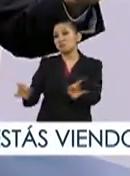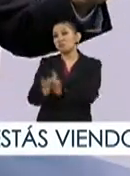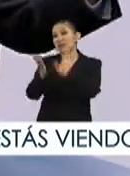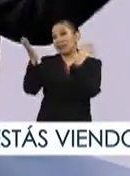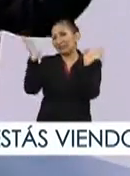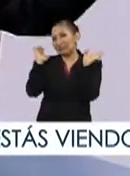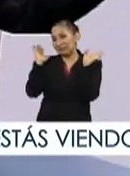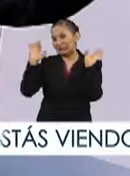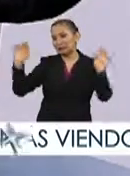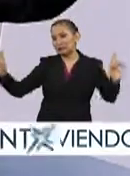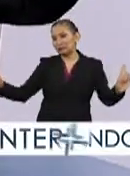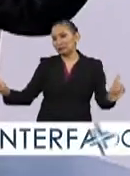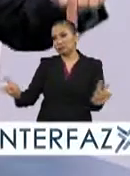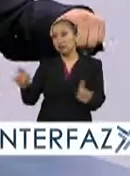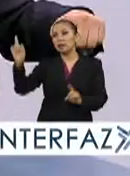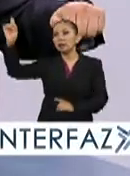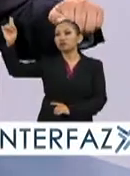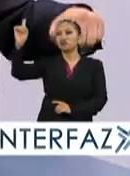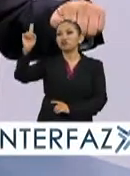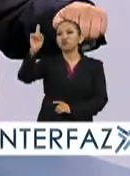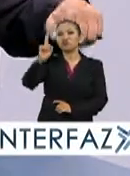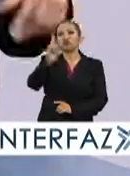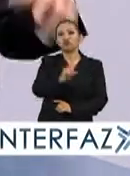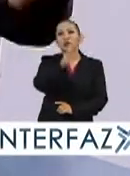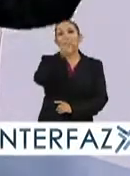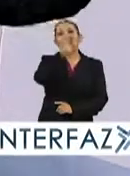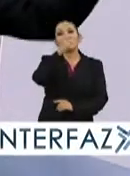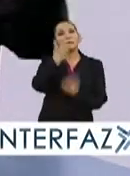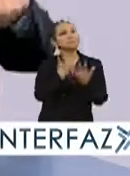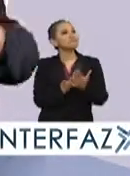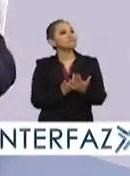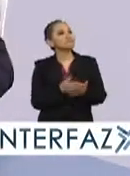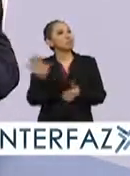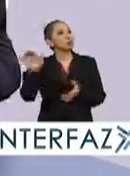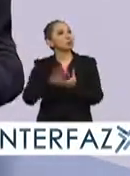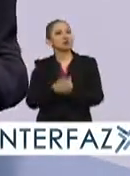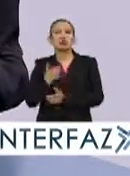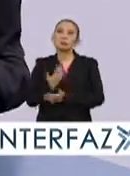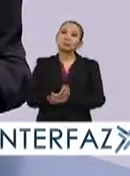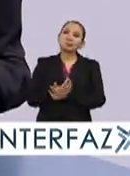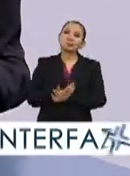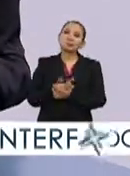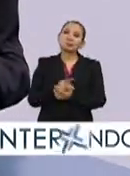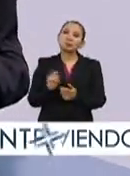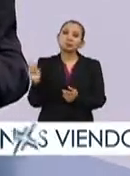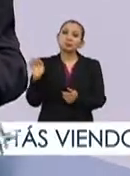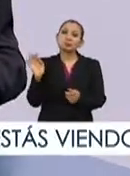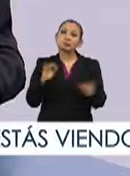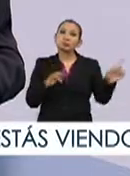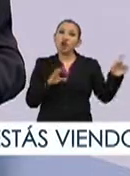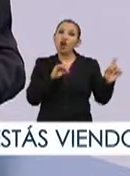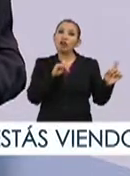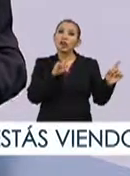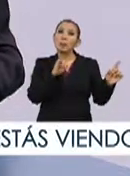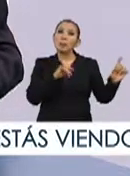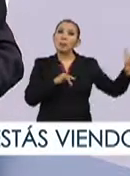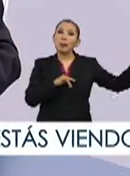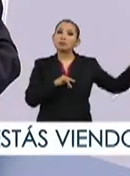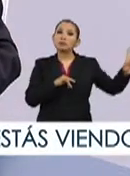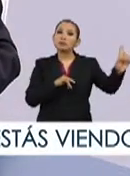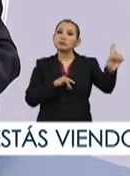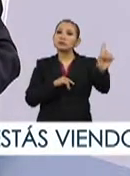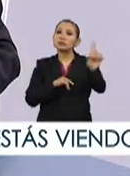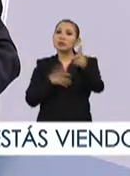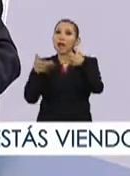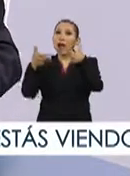nada deja al azar, hizo que ella bajara a la recepción a esperar al marido, y en ese momento el joven Octavio Paz iba pasando por